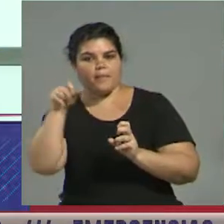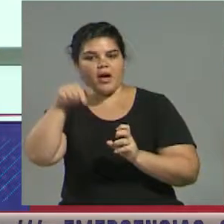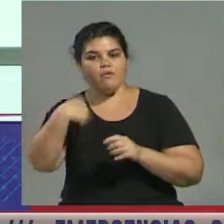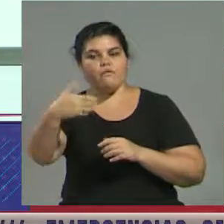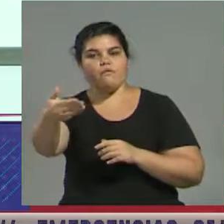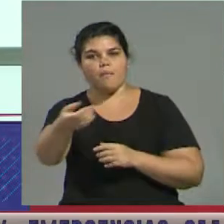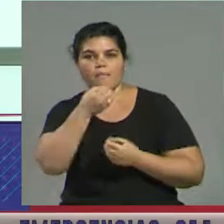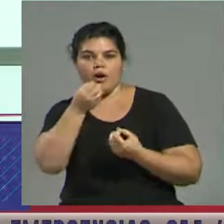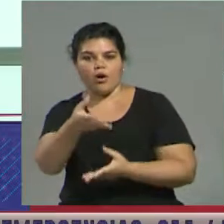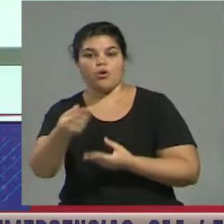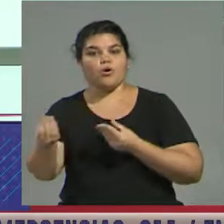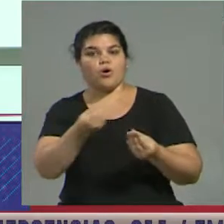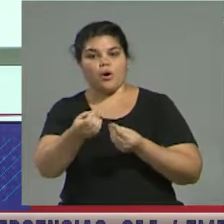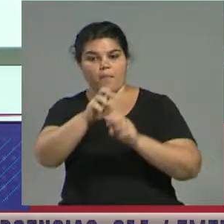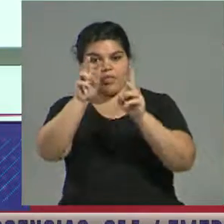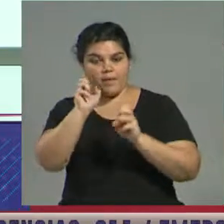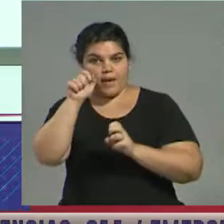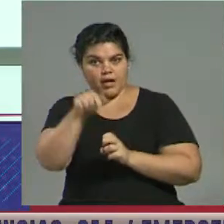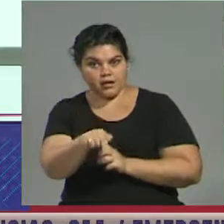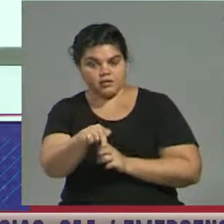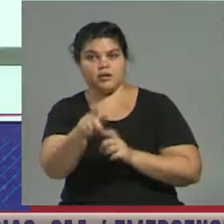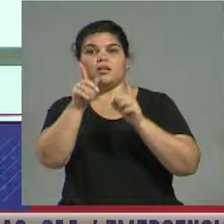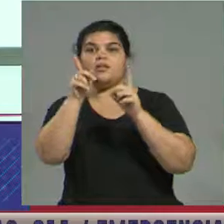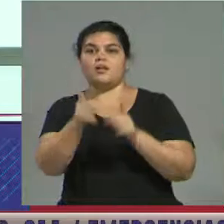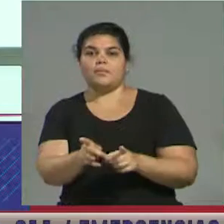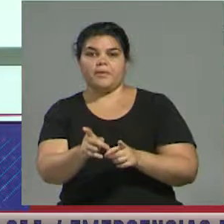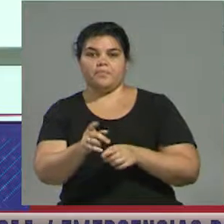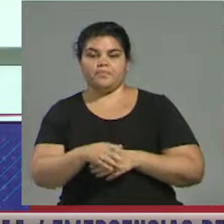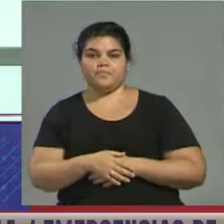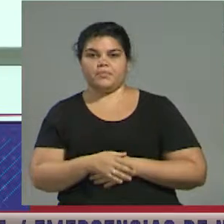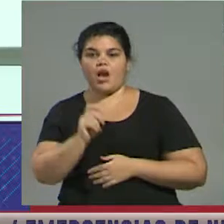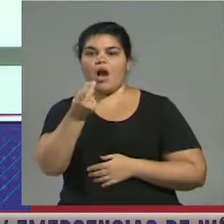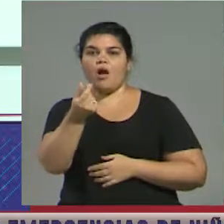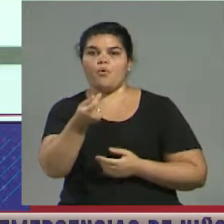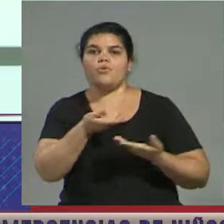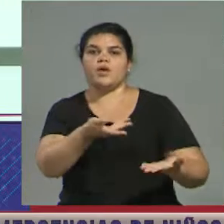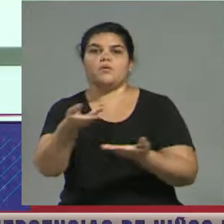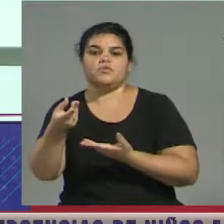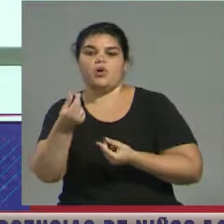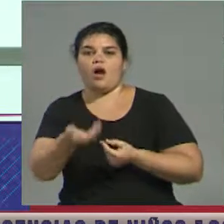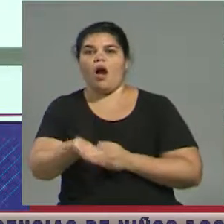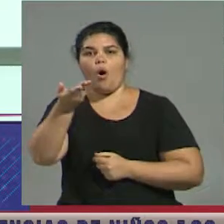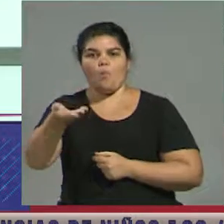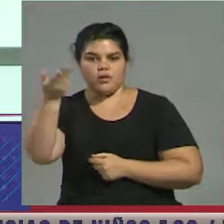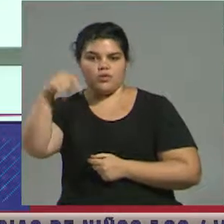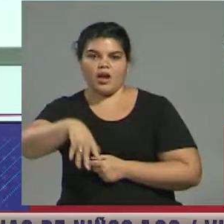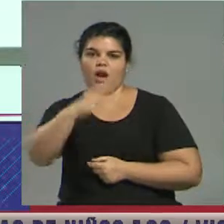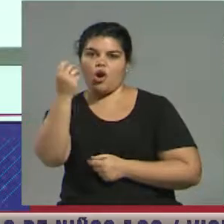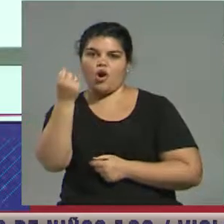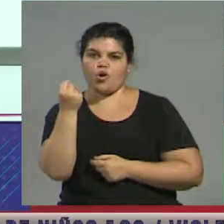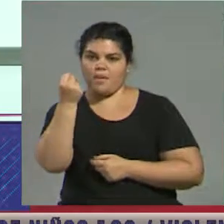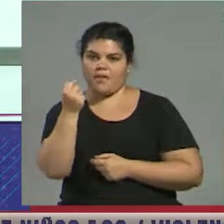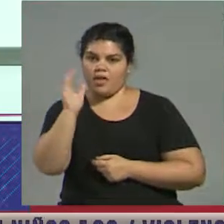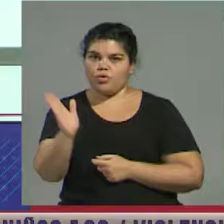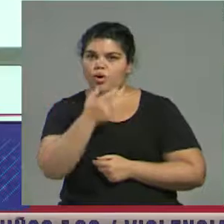viene en relación a este tema y cómo influencia el tema concretamente del aumento de servicios en la economía de los mendocinos, que ha marcado una